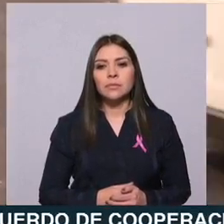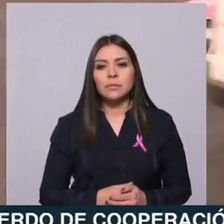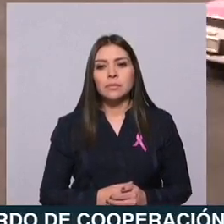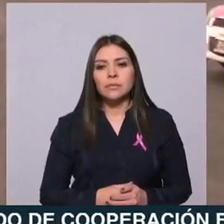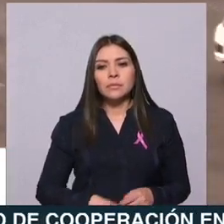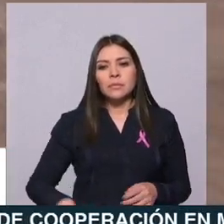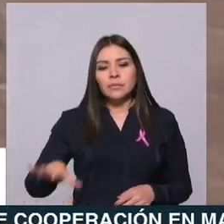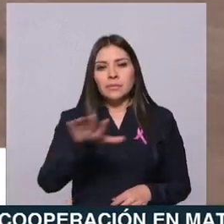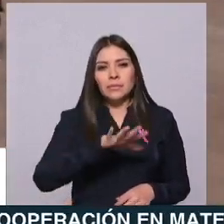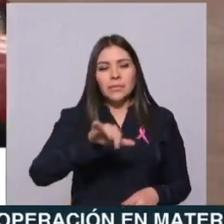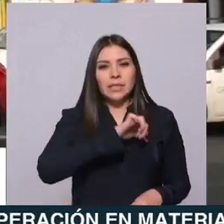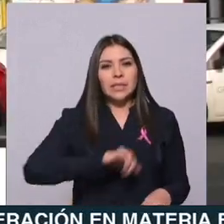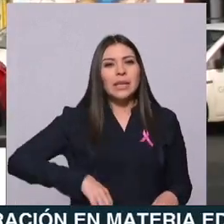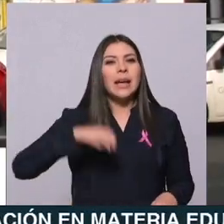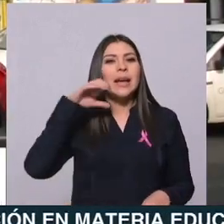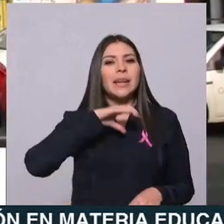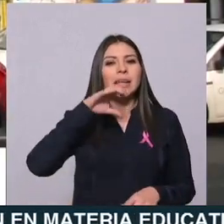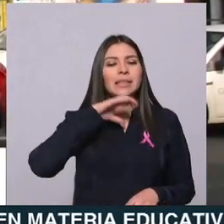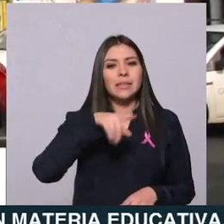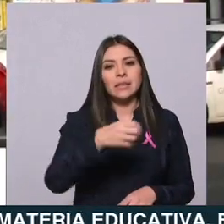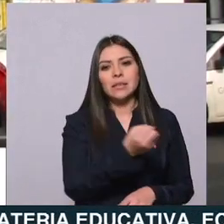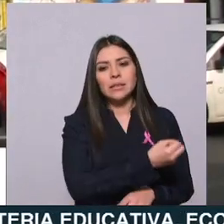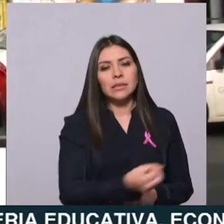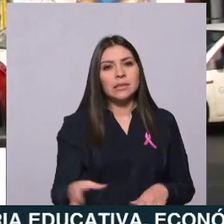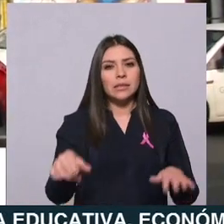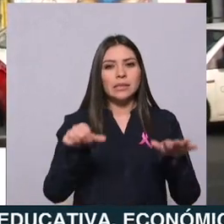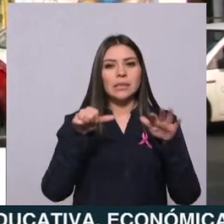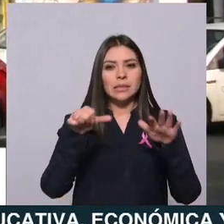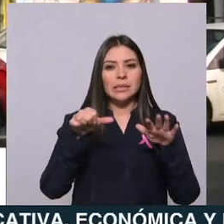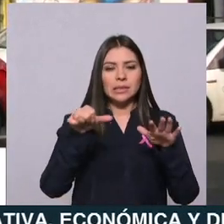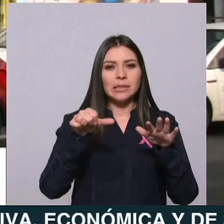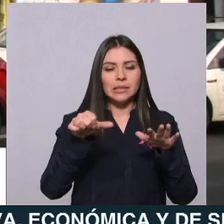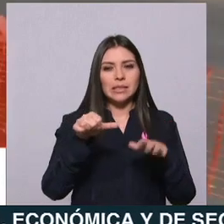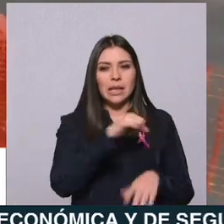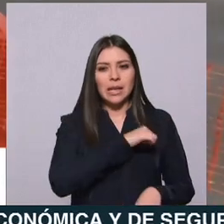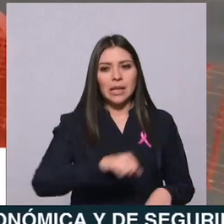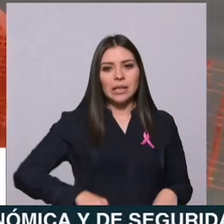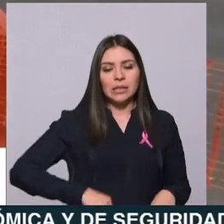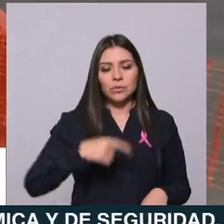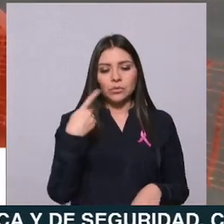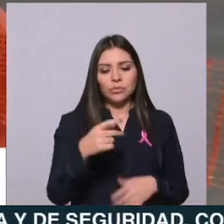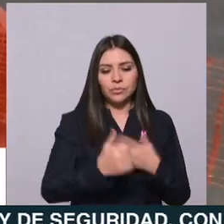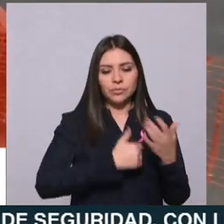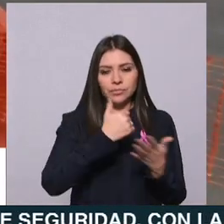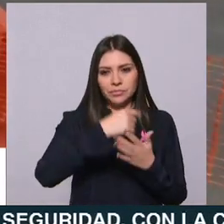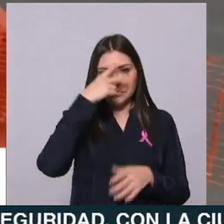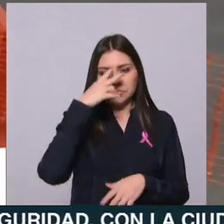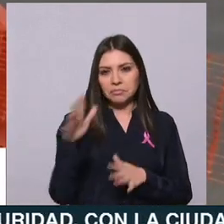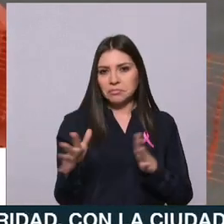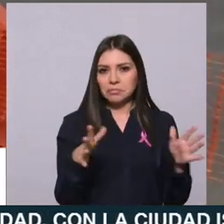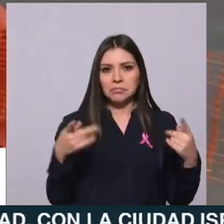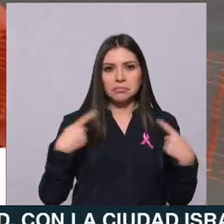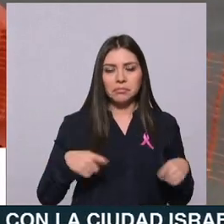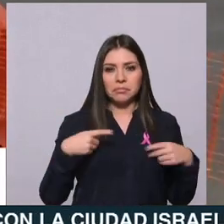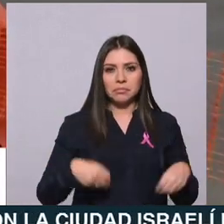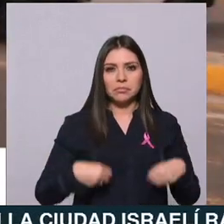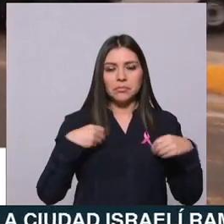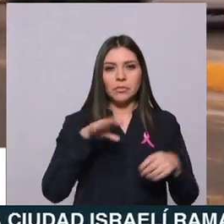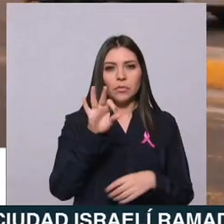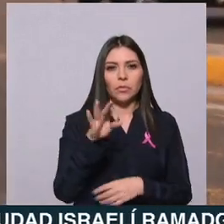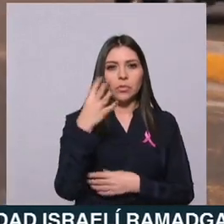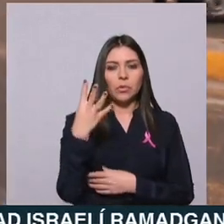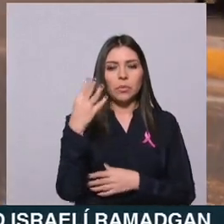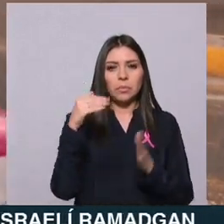La alcaldía Venustiano Carranza es una de las 16 demarcaciones que conforman la Ciudad de México. Con alrededor de 44,000 habitantes, diversos